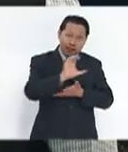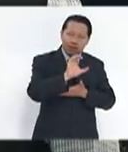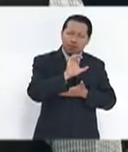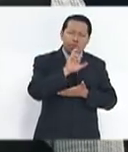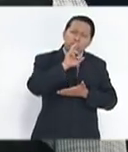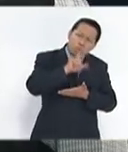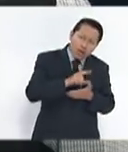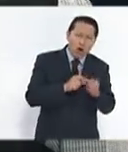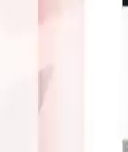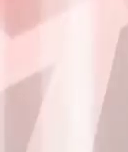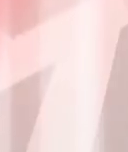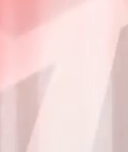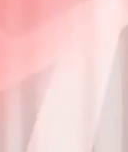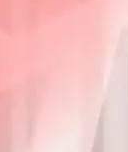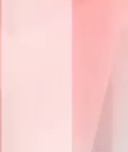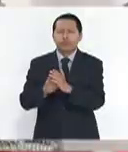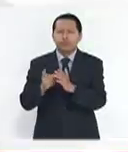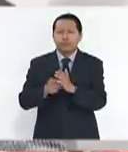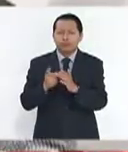campañas electorales.